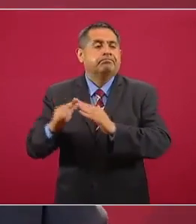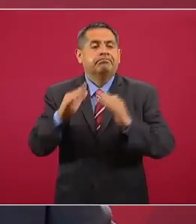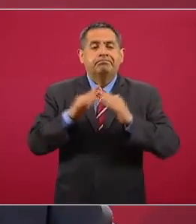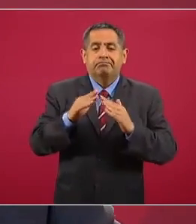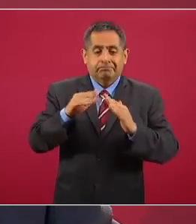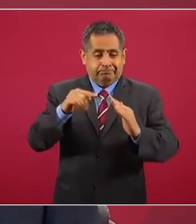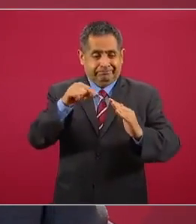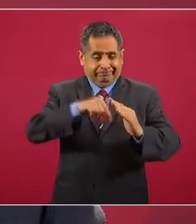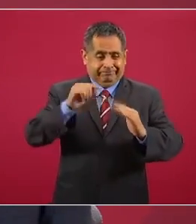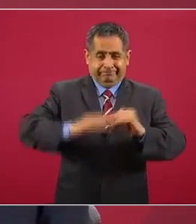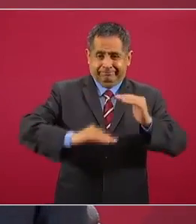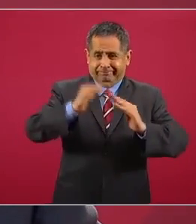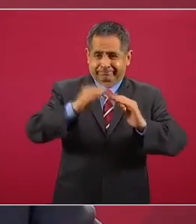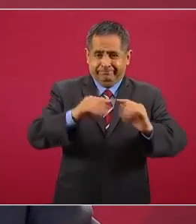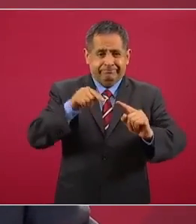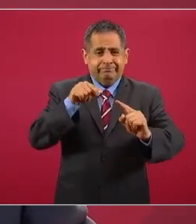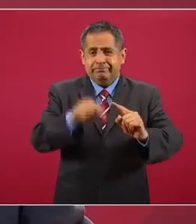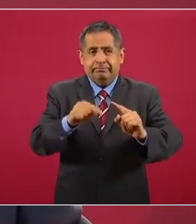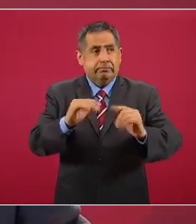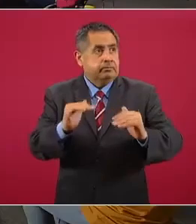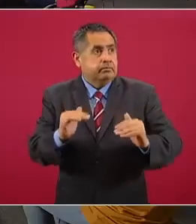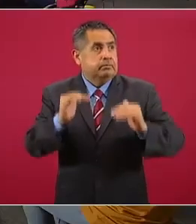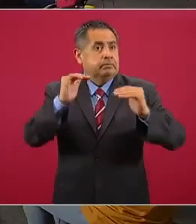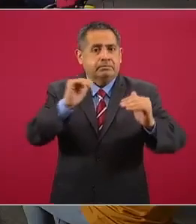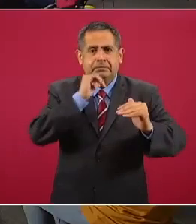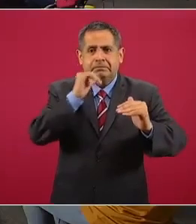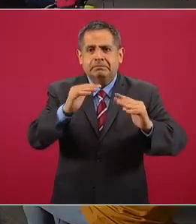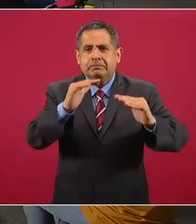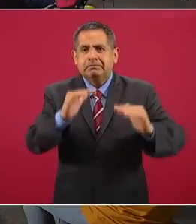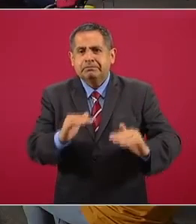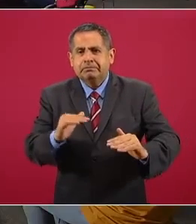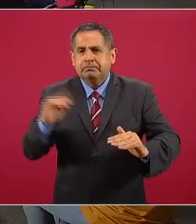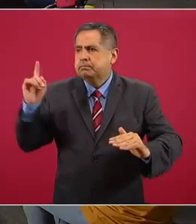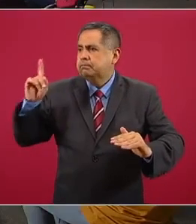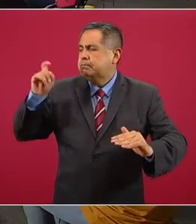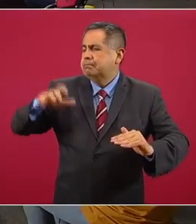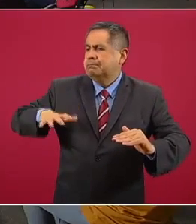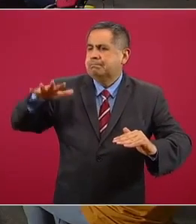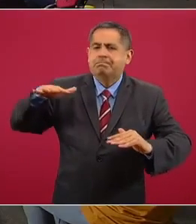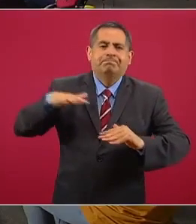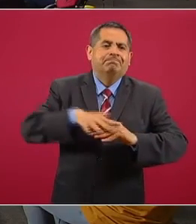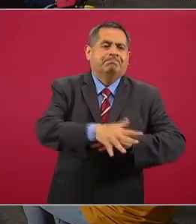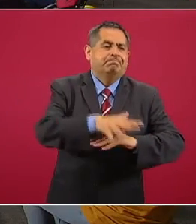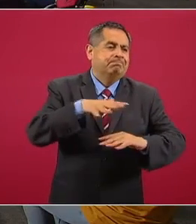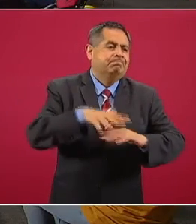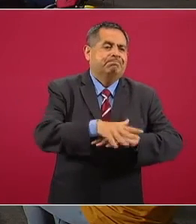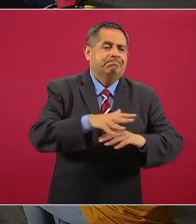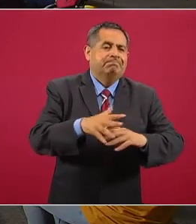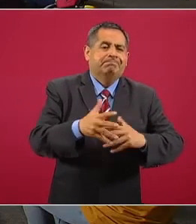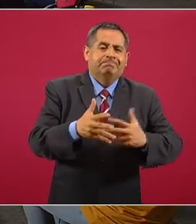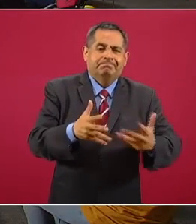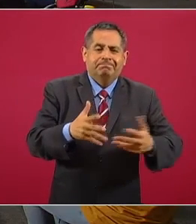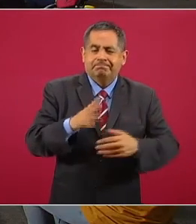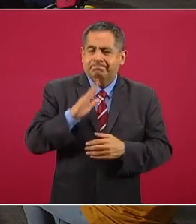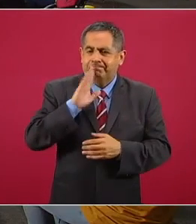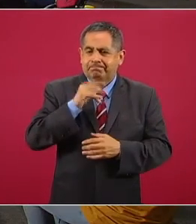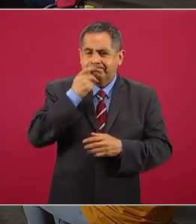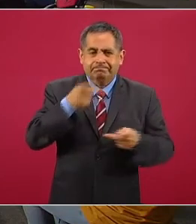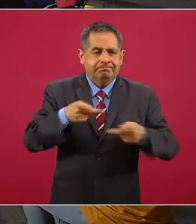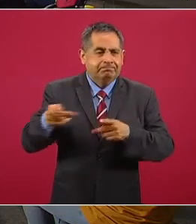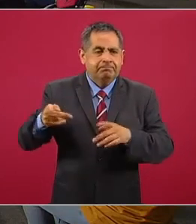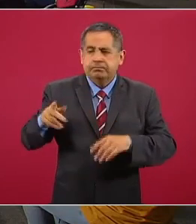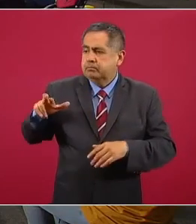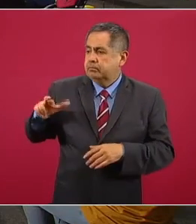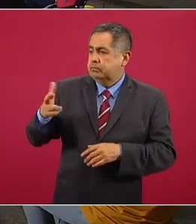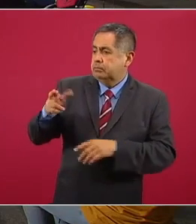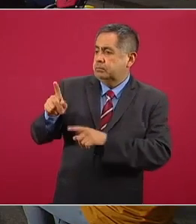en zonas que no son aptas, ¿no? Entonces que están por debajo del nivel de los ríos, que son en arroyos que